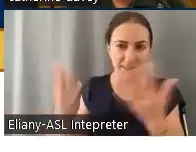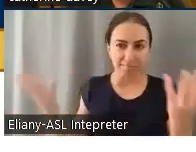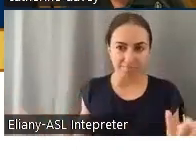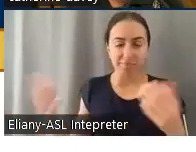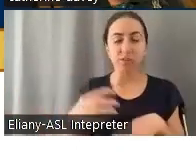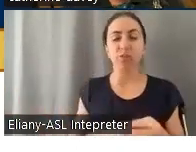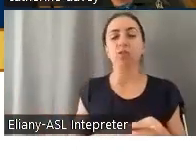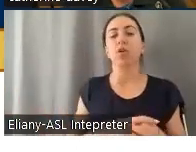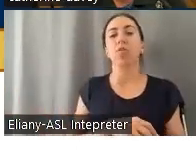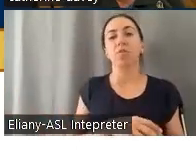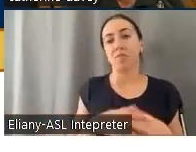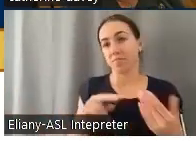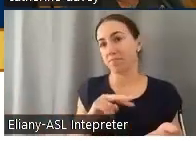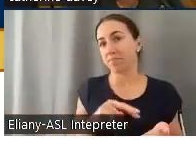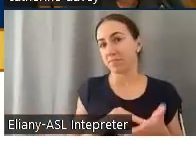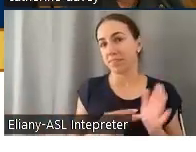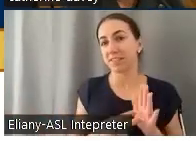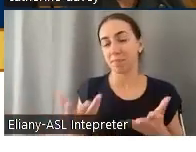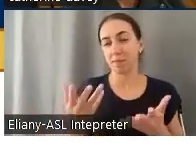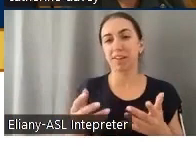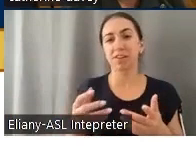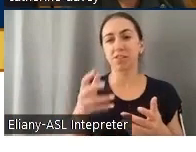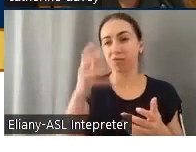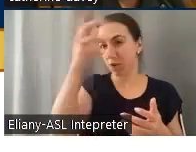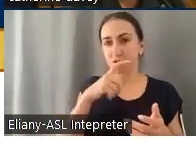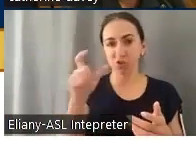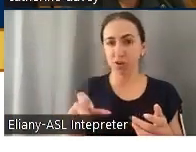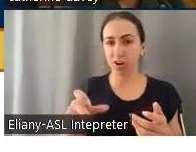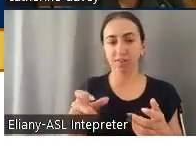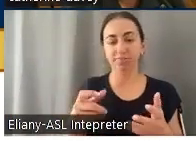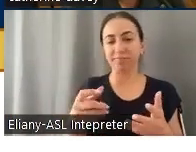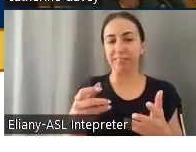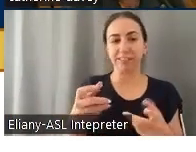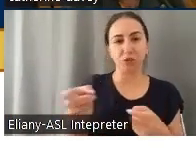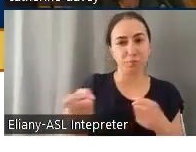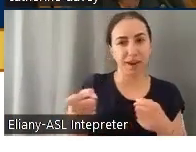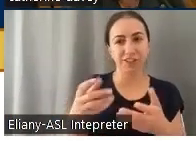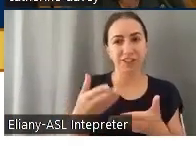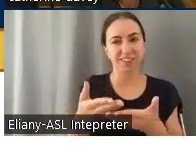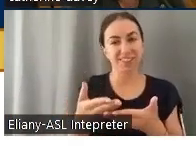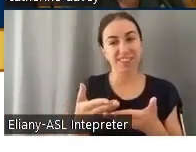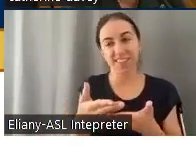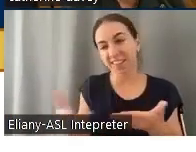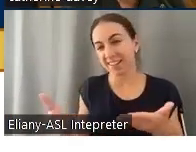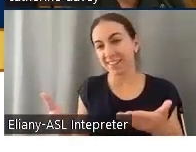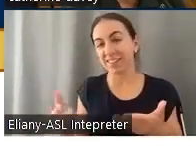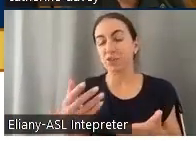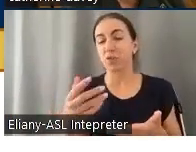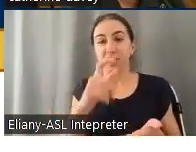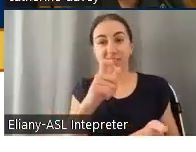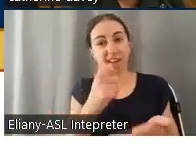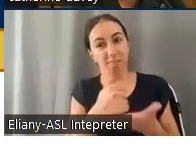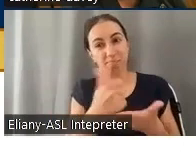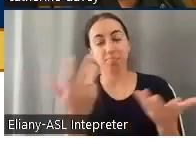gatos eran sus familiares que ya habían fallecido y pensamos que nuestro abuelo ya